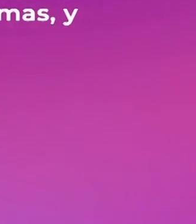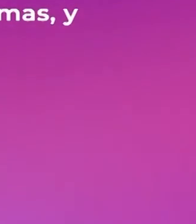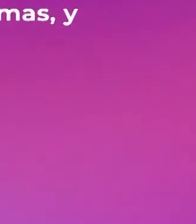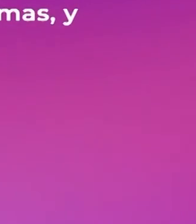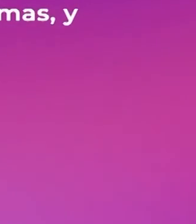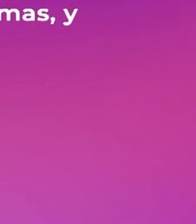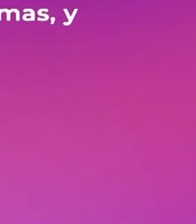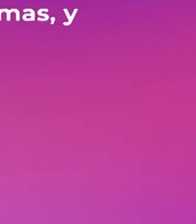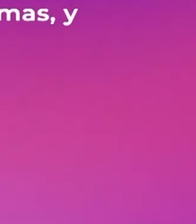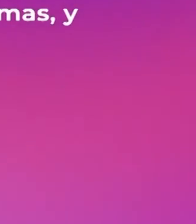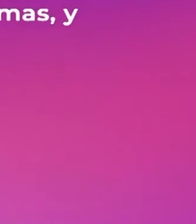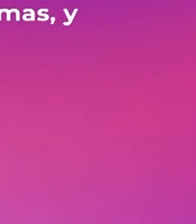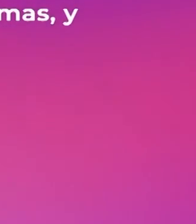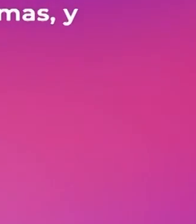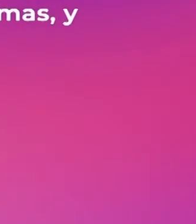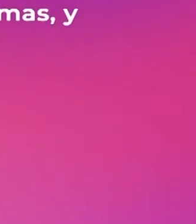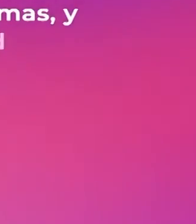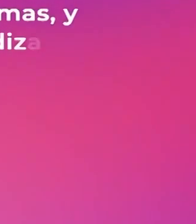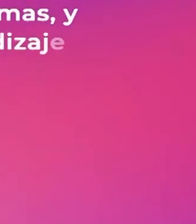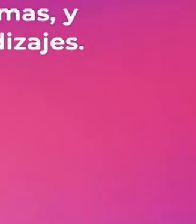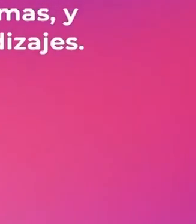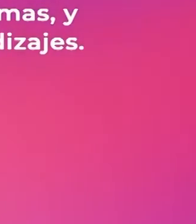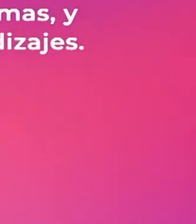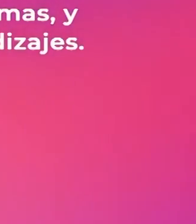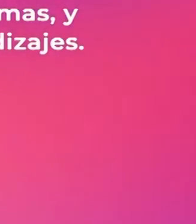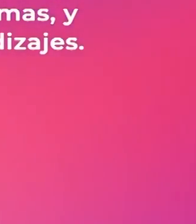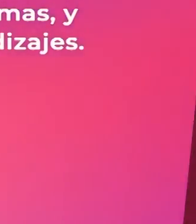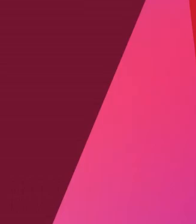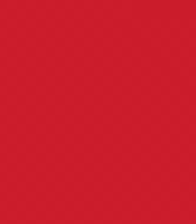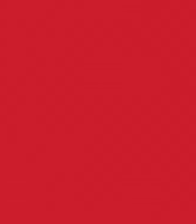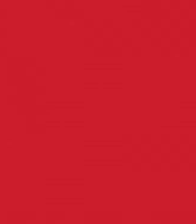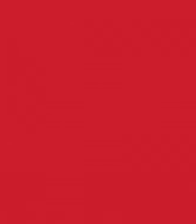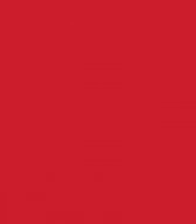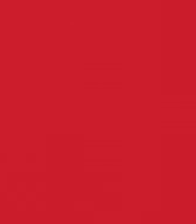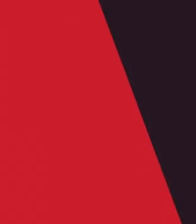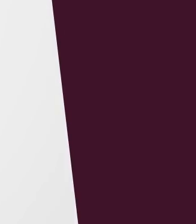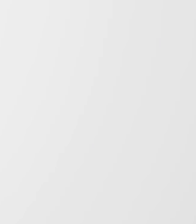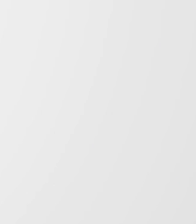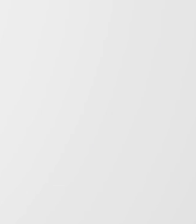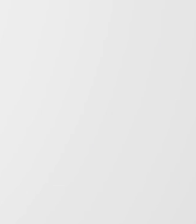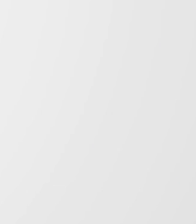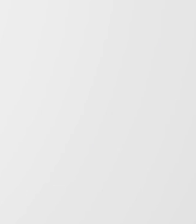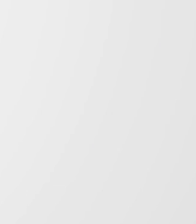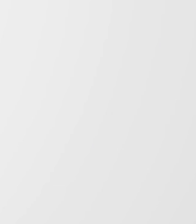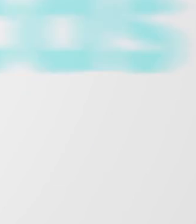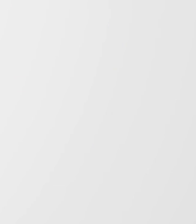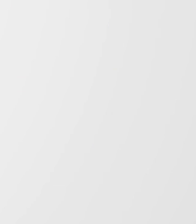además encontrarás actividades para fortalecer tus aprendizajes.